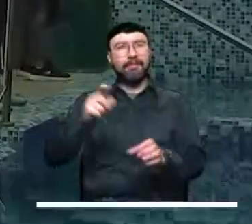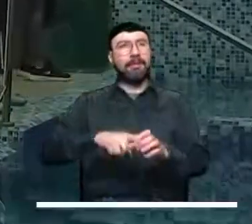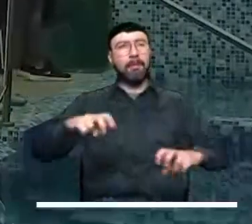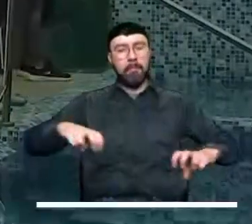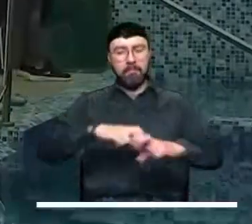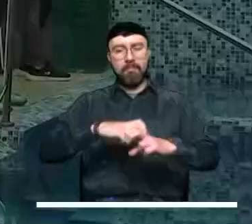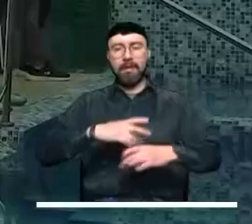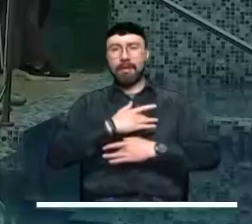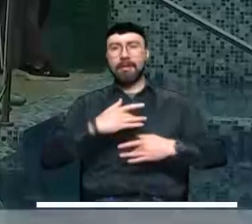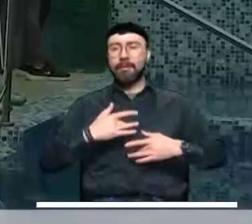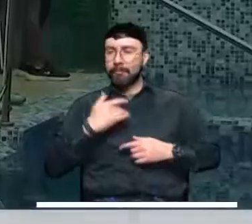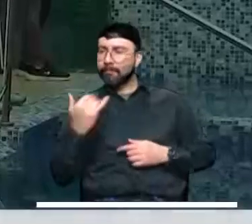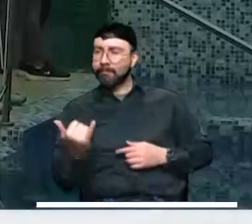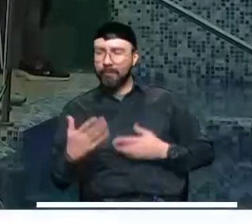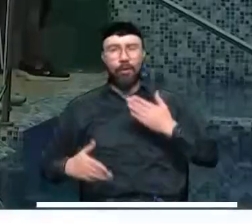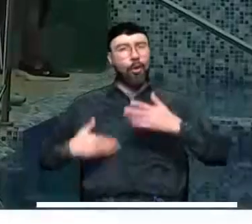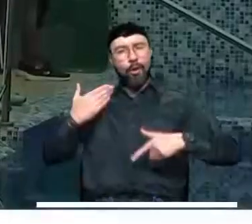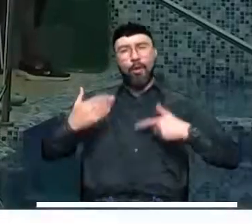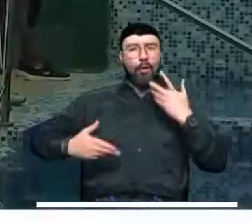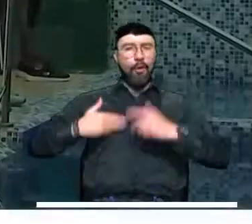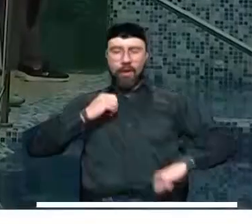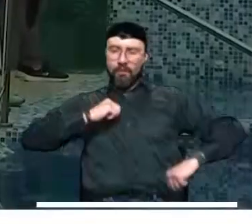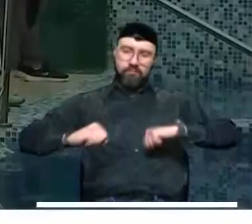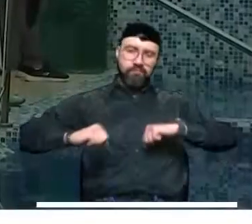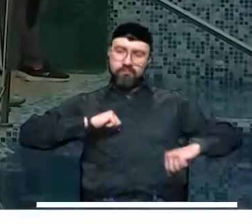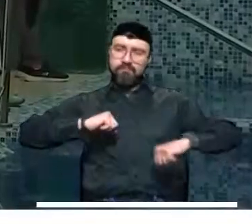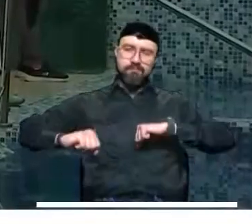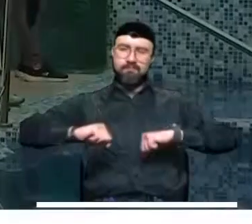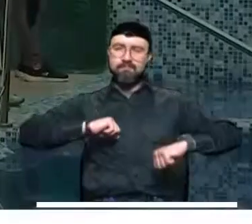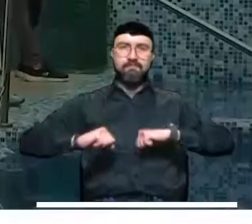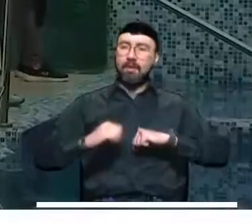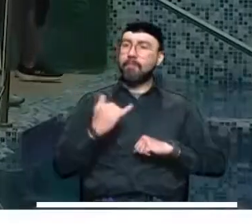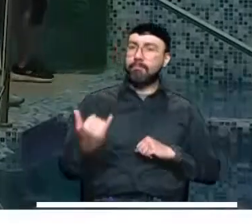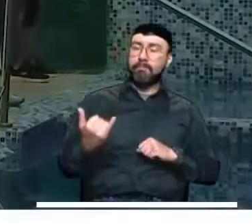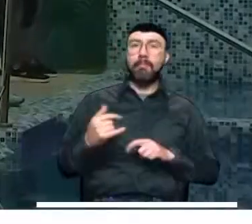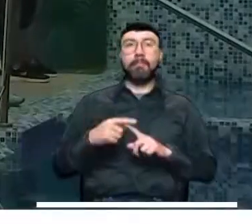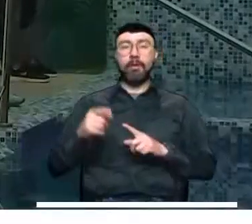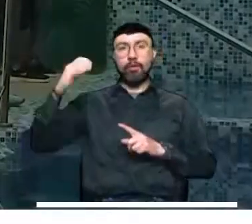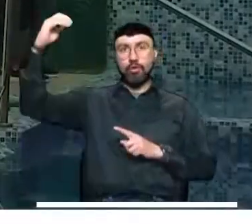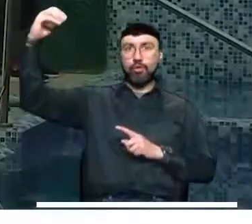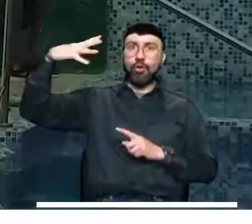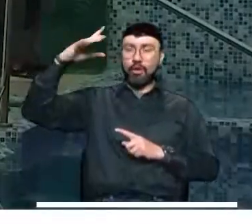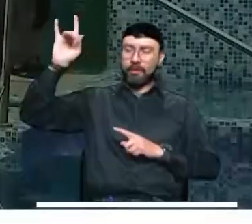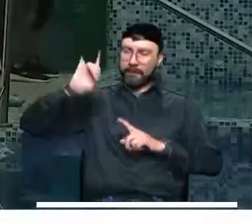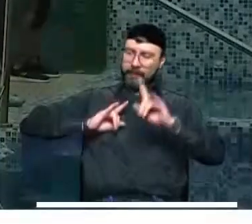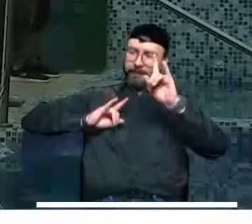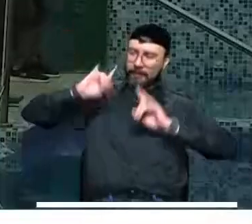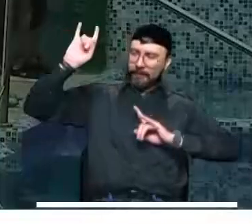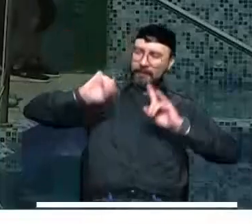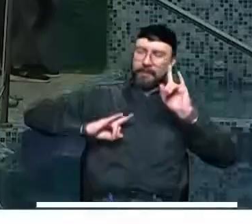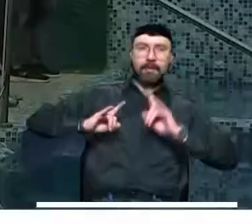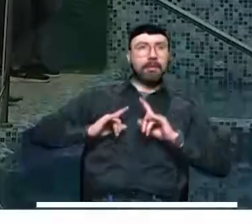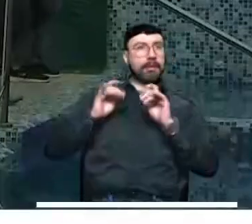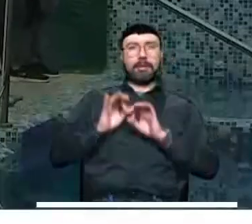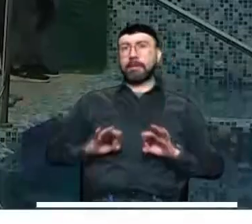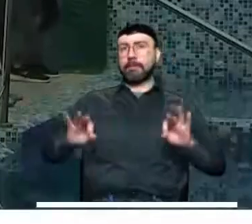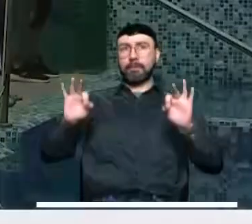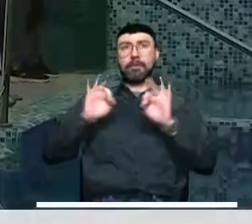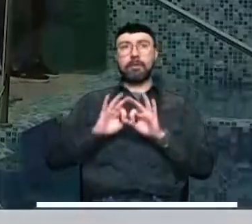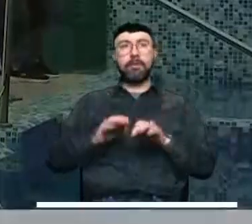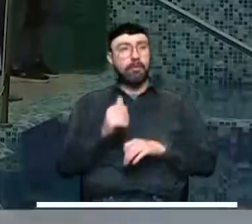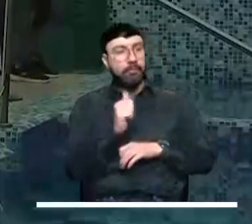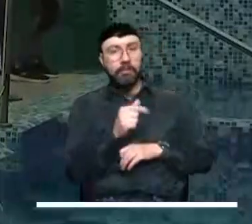salud, en esa alegría haciendo su actividad física, pero está recibiendo el sol. Y es muy importante que